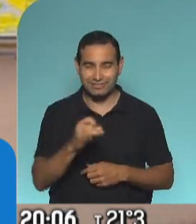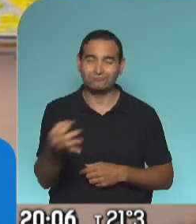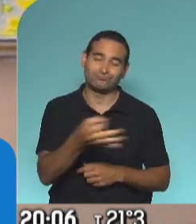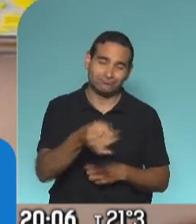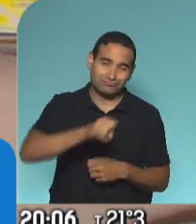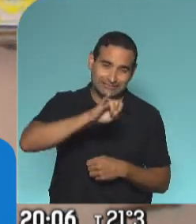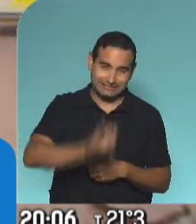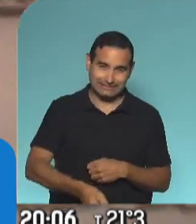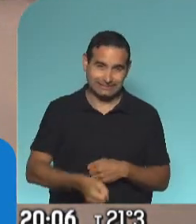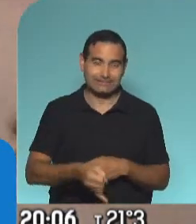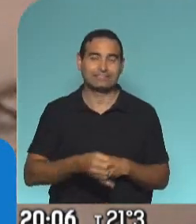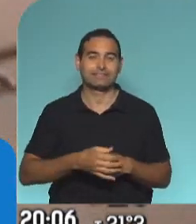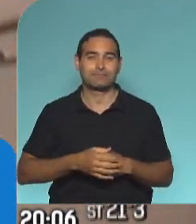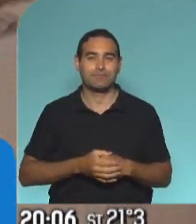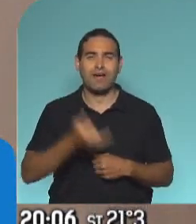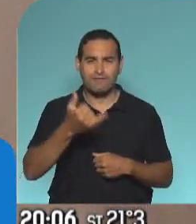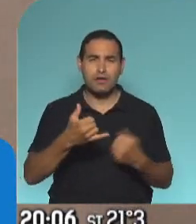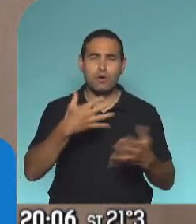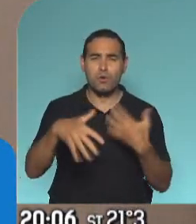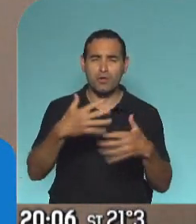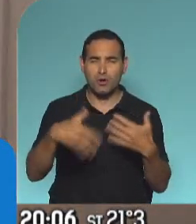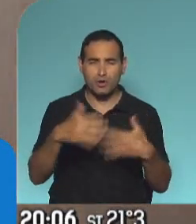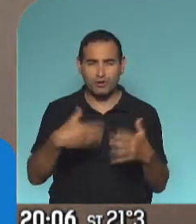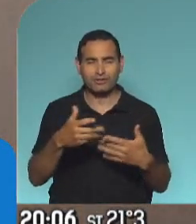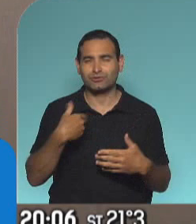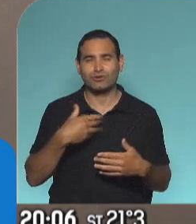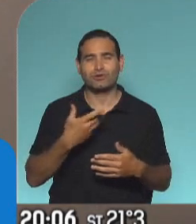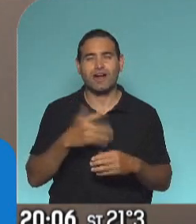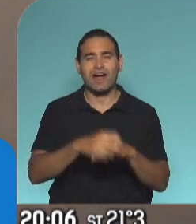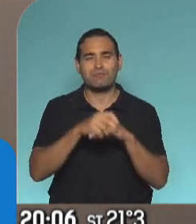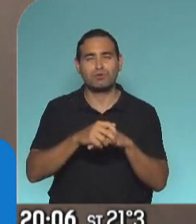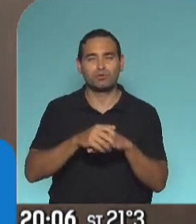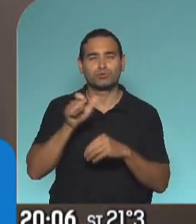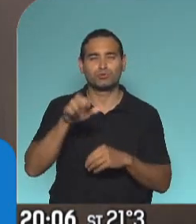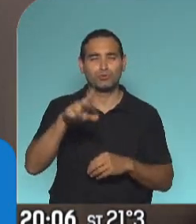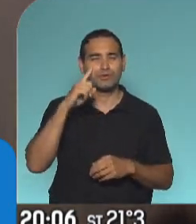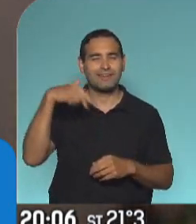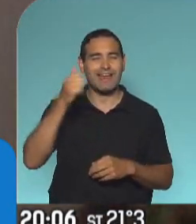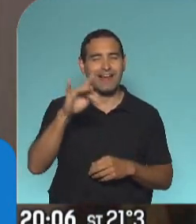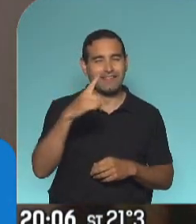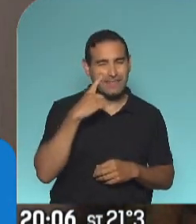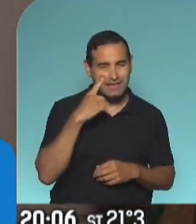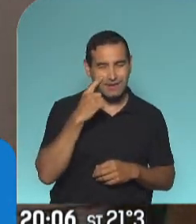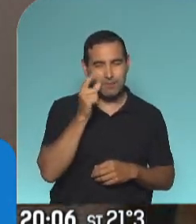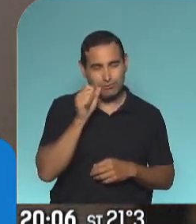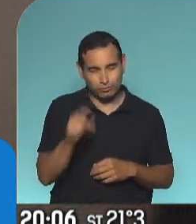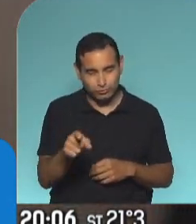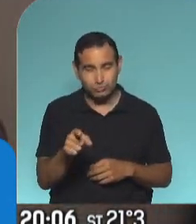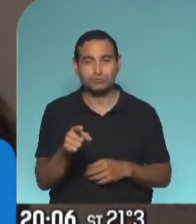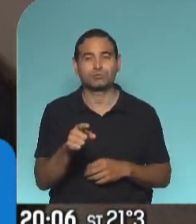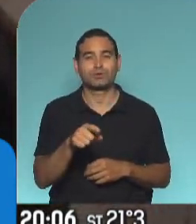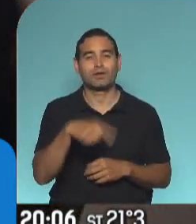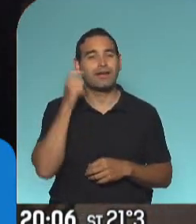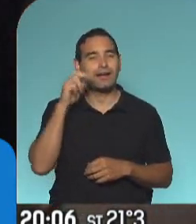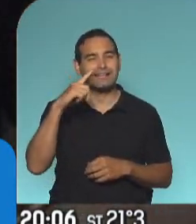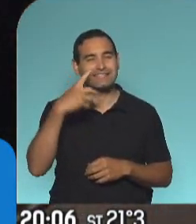supuesto. Sí, ahí también había jugadores de los cuales yo era muy amigo del papá de Osvaldo Rinaldi, entre otros de los equipos. García fue